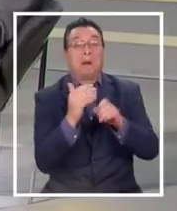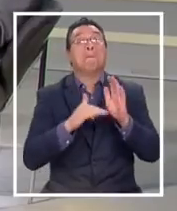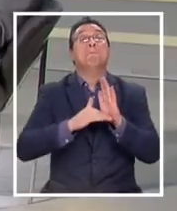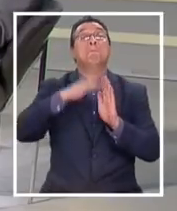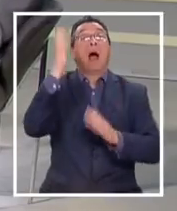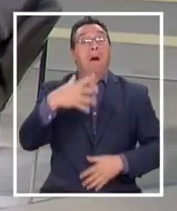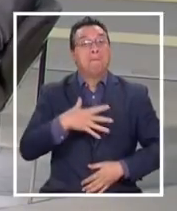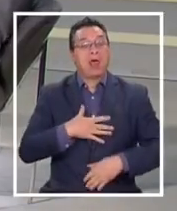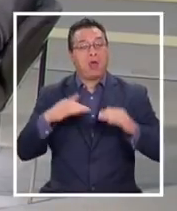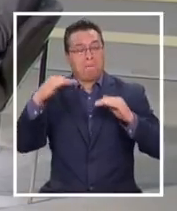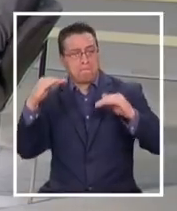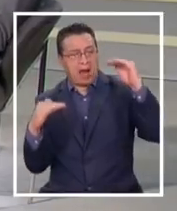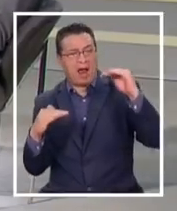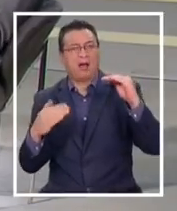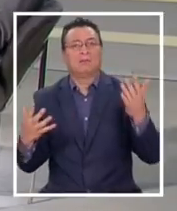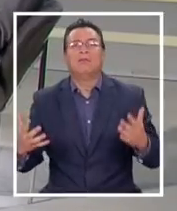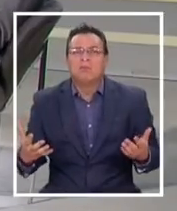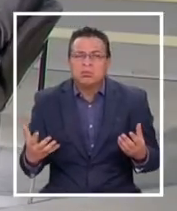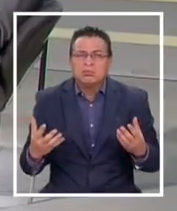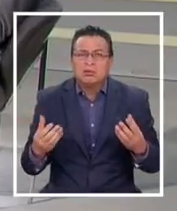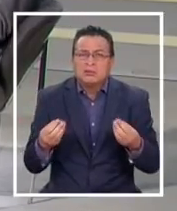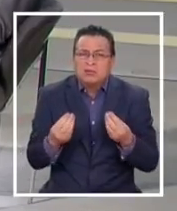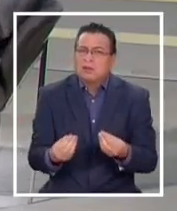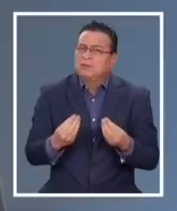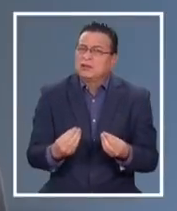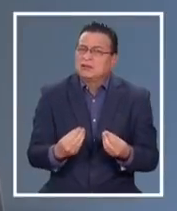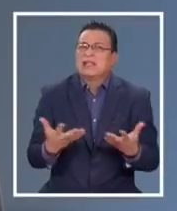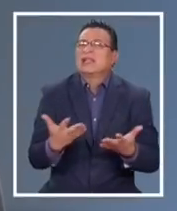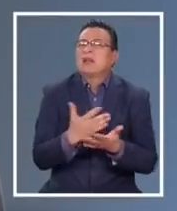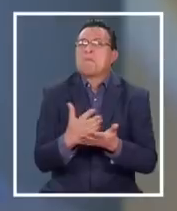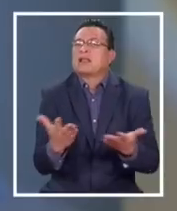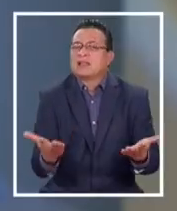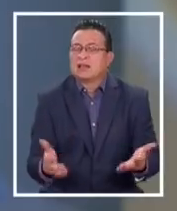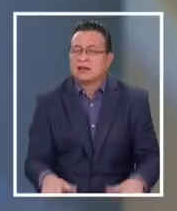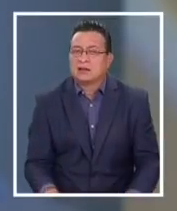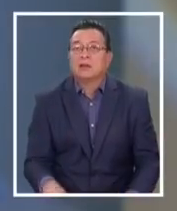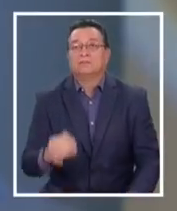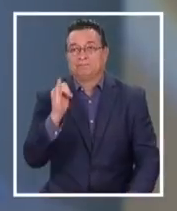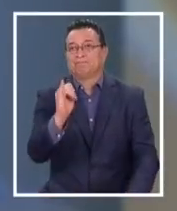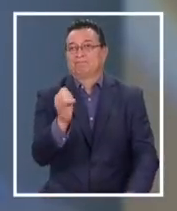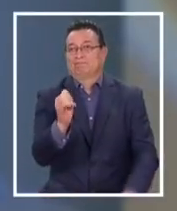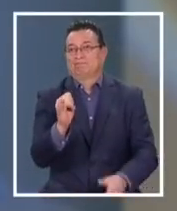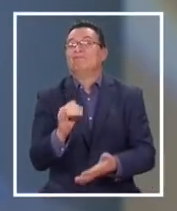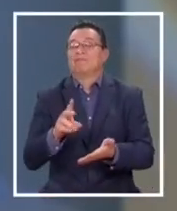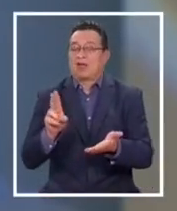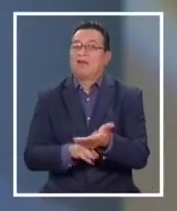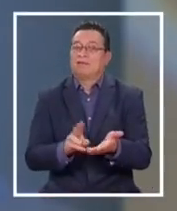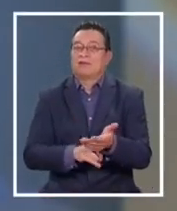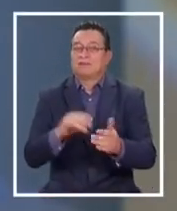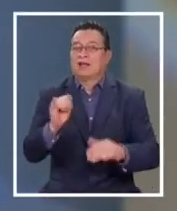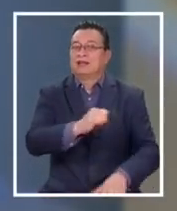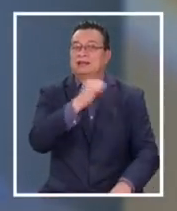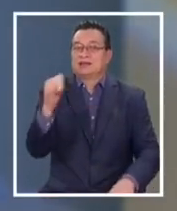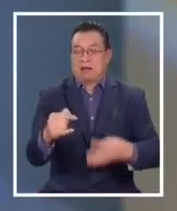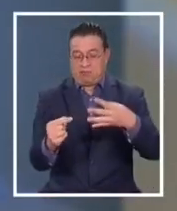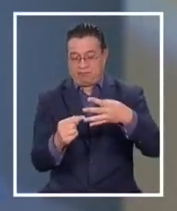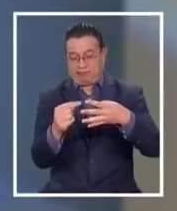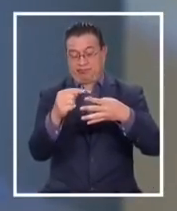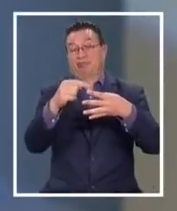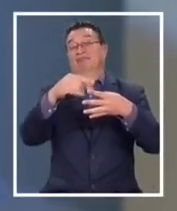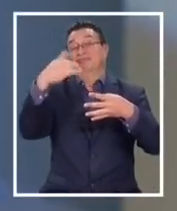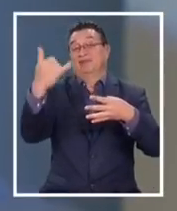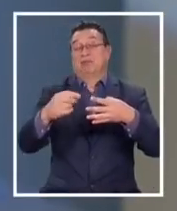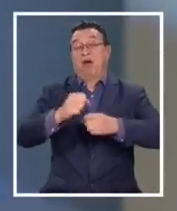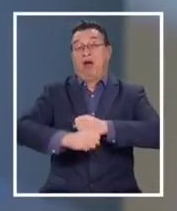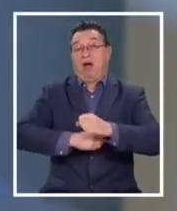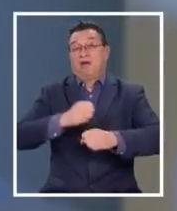atraco en general, a tener COVID. ¿Qué pasa? Bueno, efectivamente siempre ha estado dentro de las prioridades de las personas. De hecho, por muchos